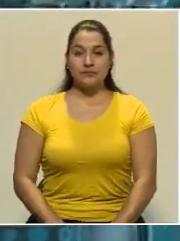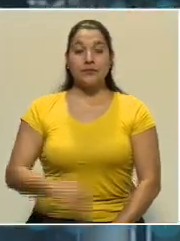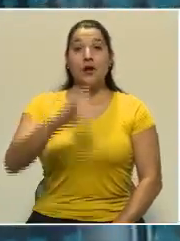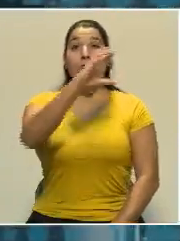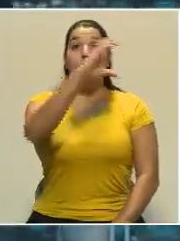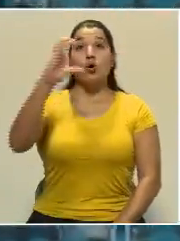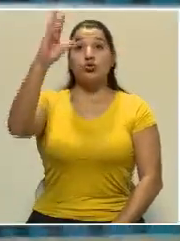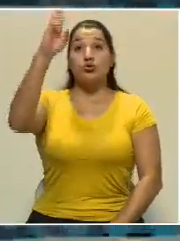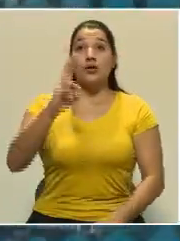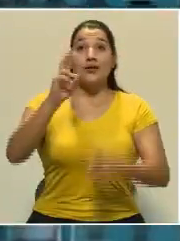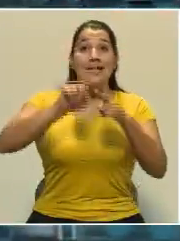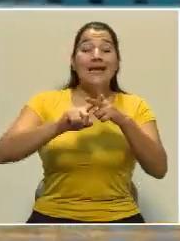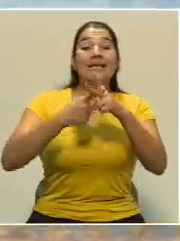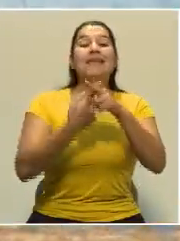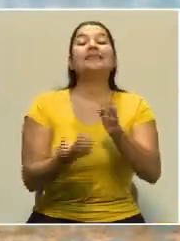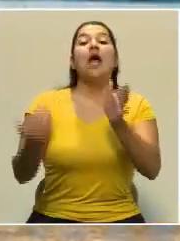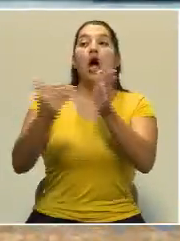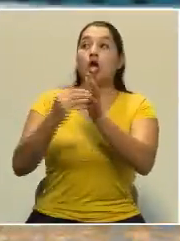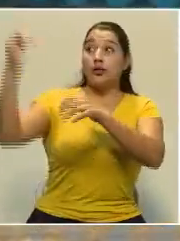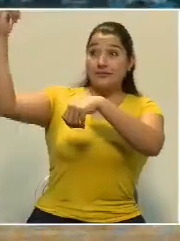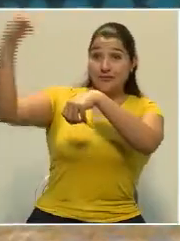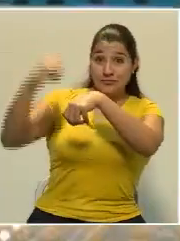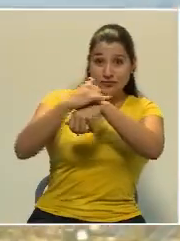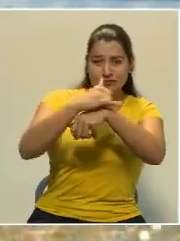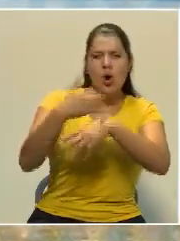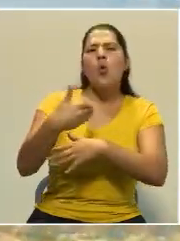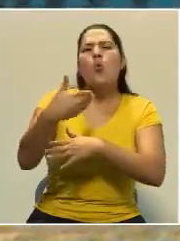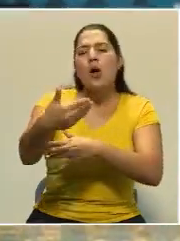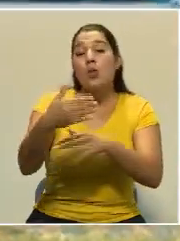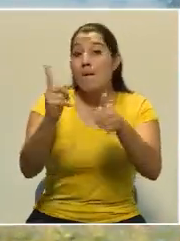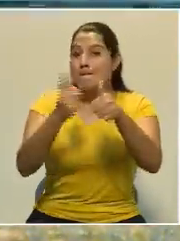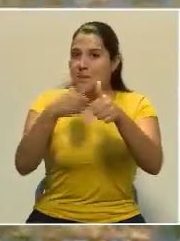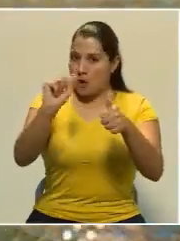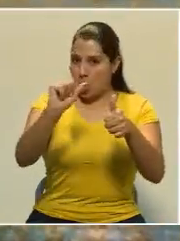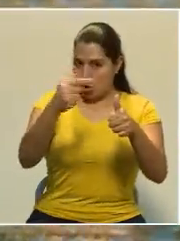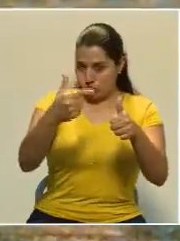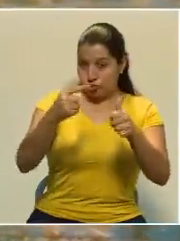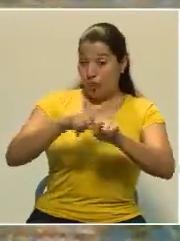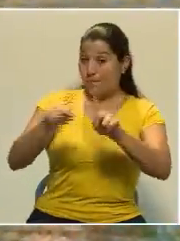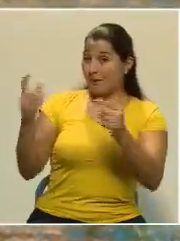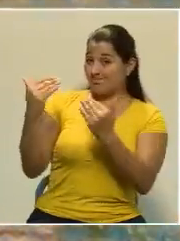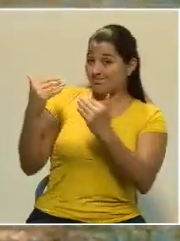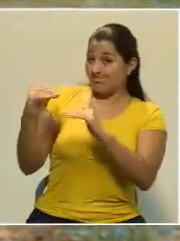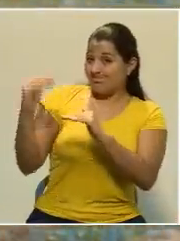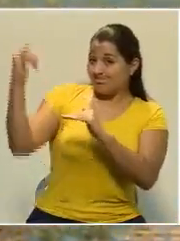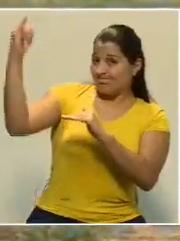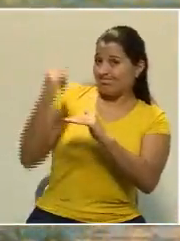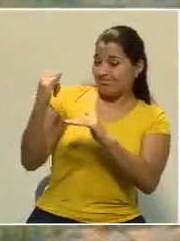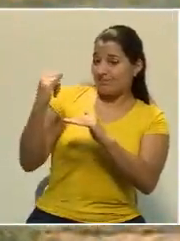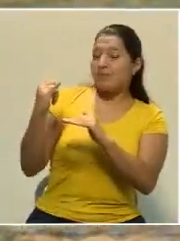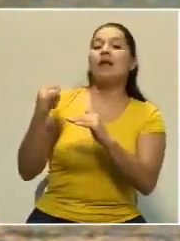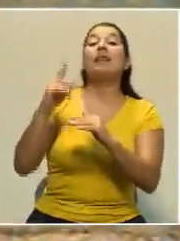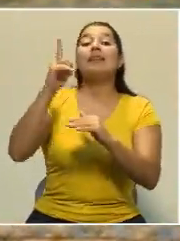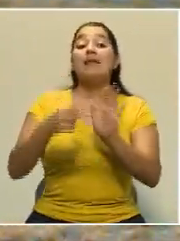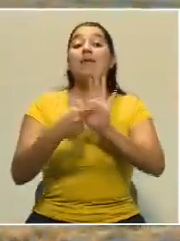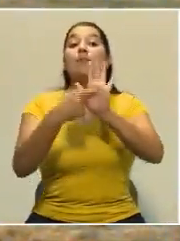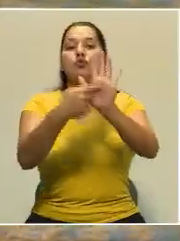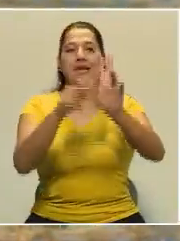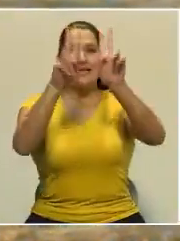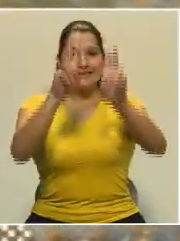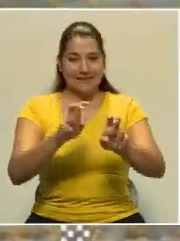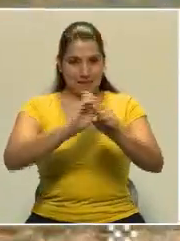Costa Rica reiniciará sus vuelos comerciales el 1 de agosto con trayectos limitados desde Europa. Los pasajeros deberán presentar prueba COVID